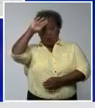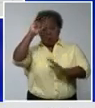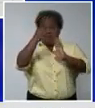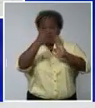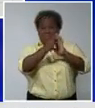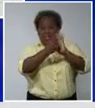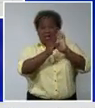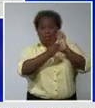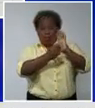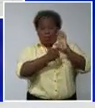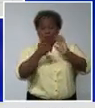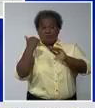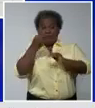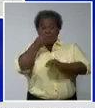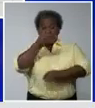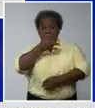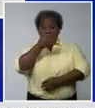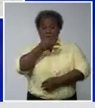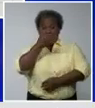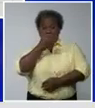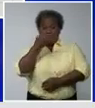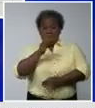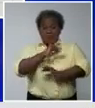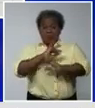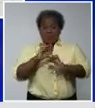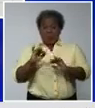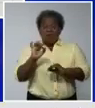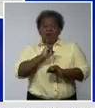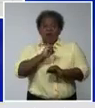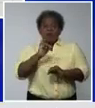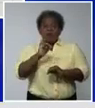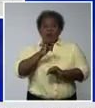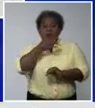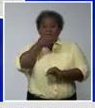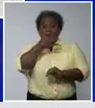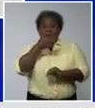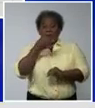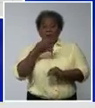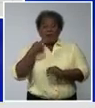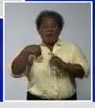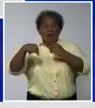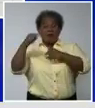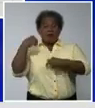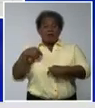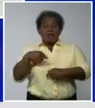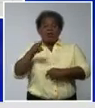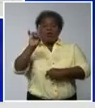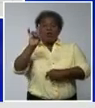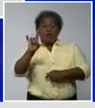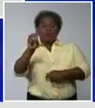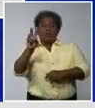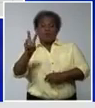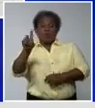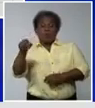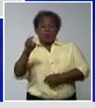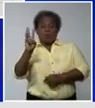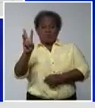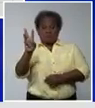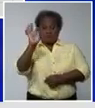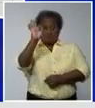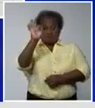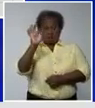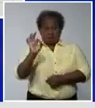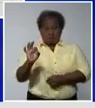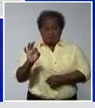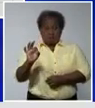que expresamos ya y que es como cerramos ayer, el 92,3%, entre los primeros lugares